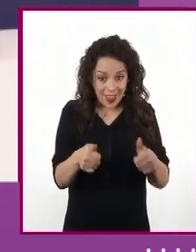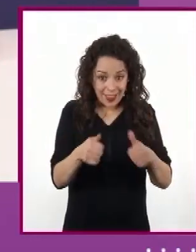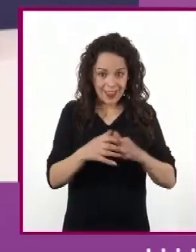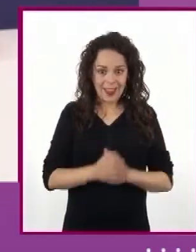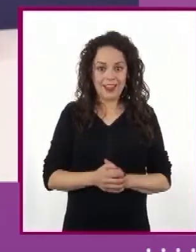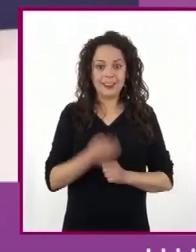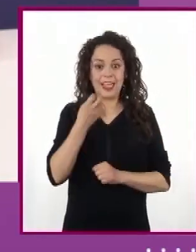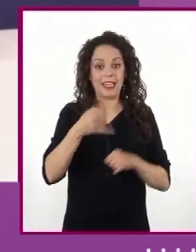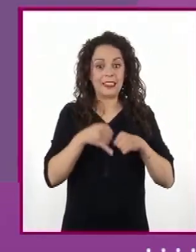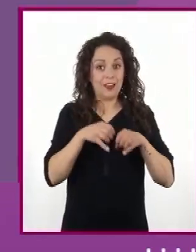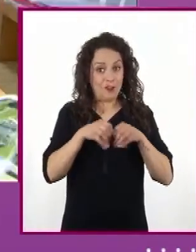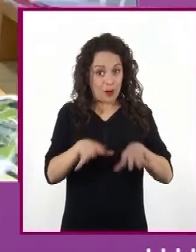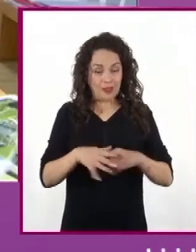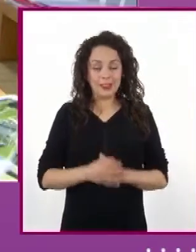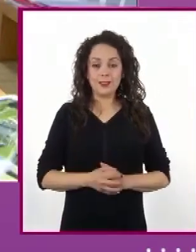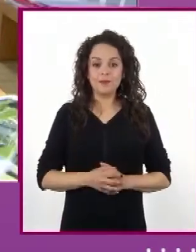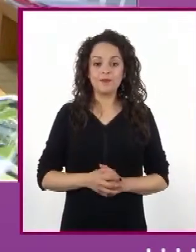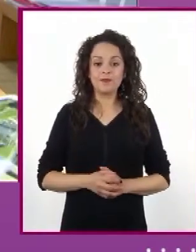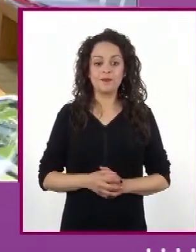la información.